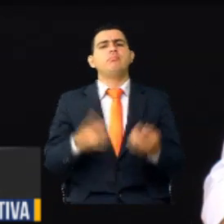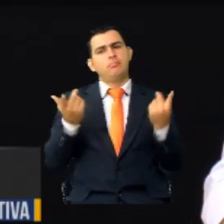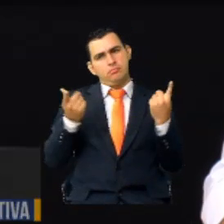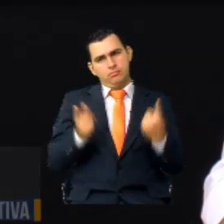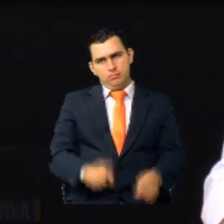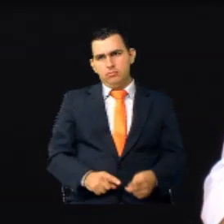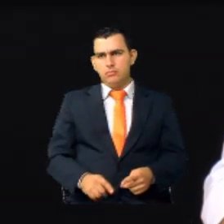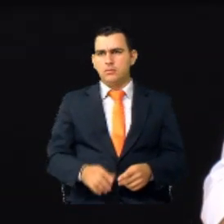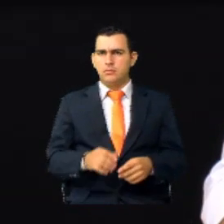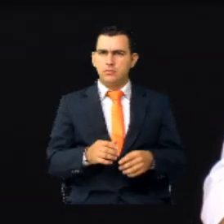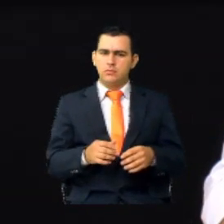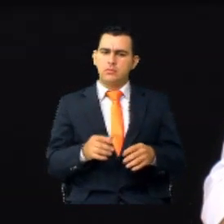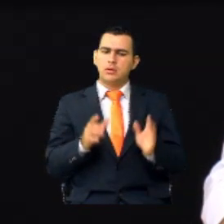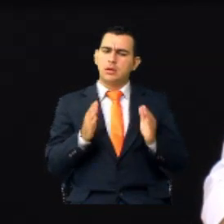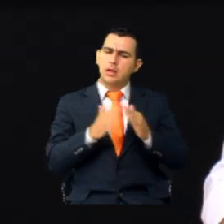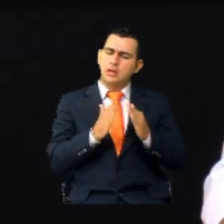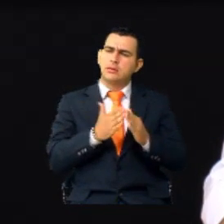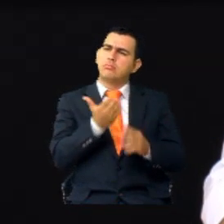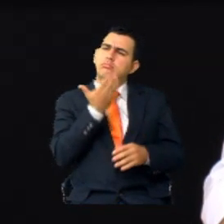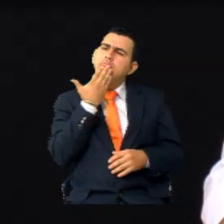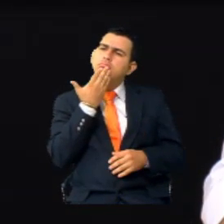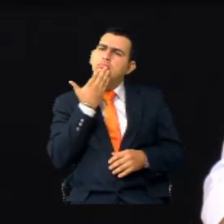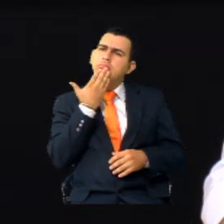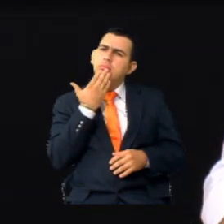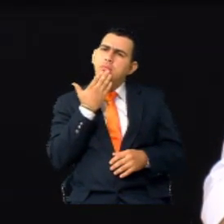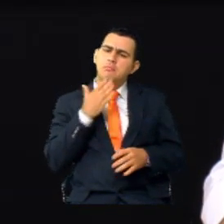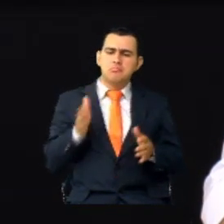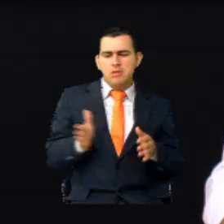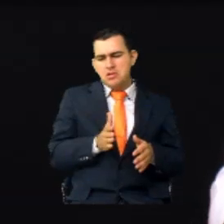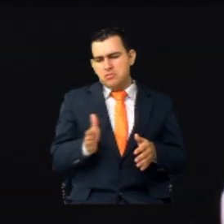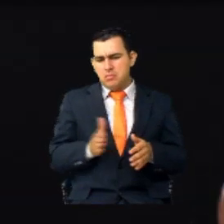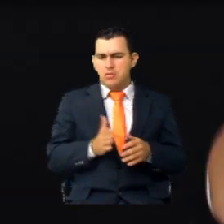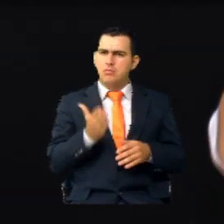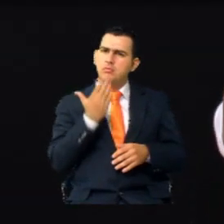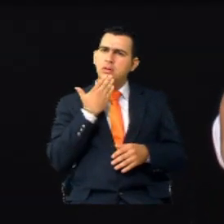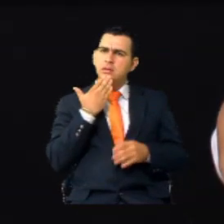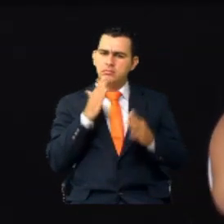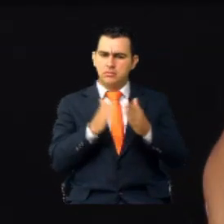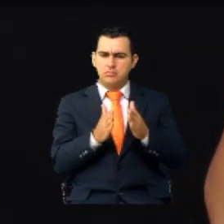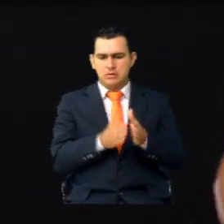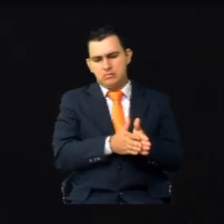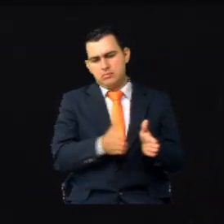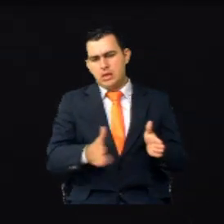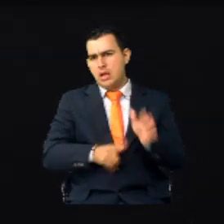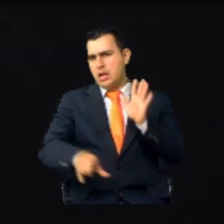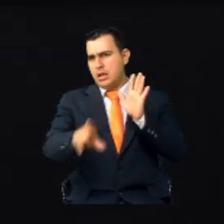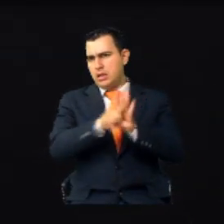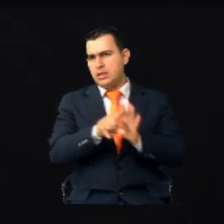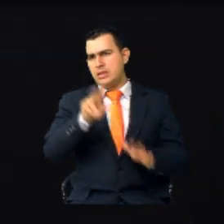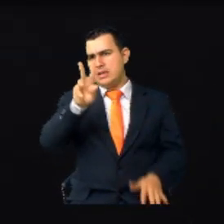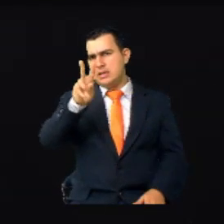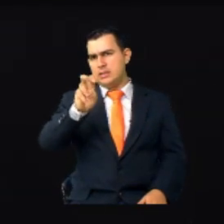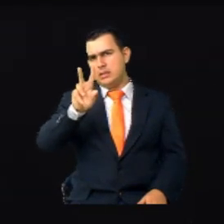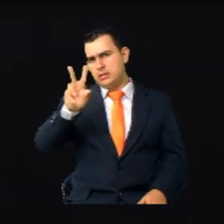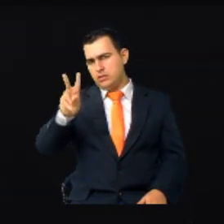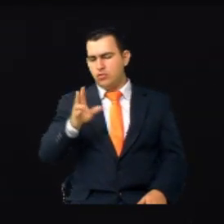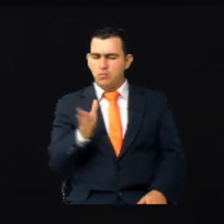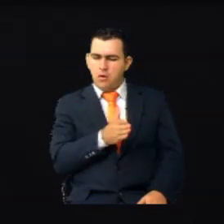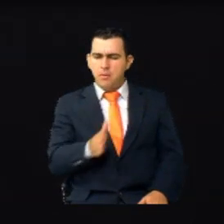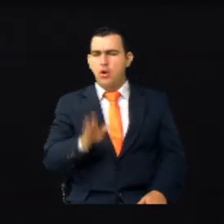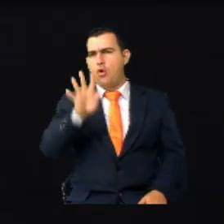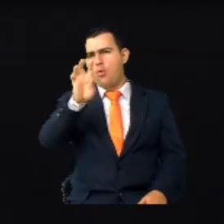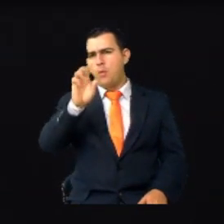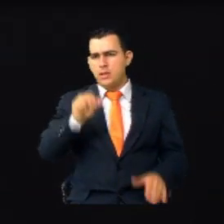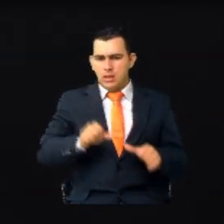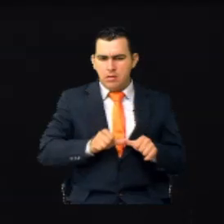sale una vivienda cómoda, aproximadamente lo que es una vivienda digna normal, que está estipulada entre los 72 a los 90 metros